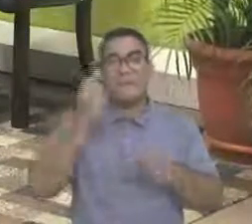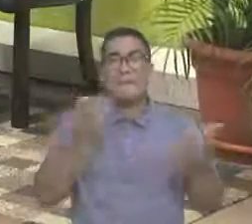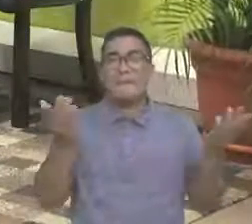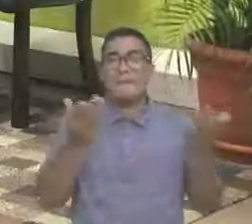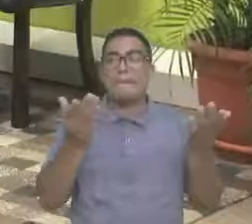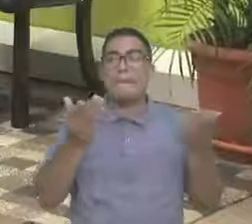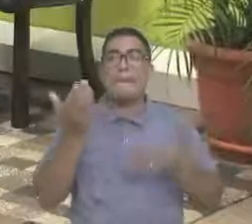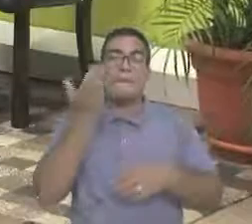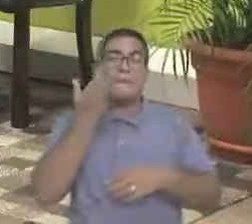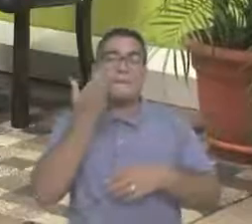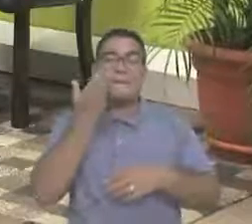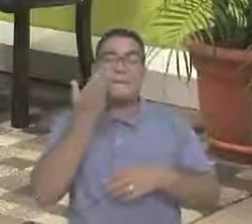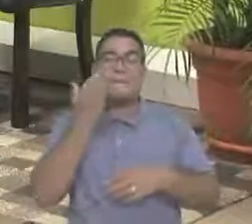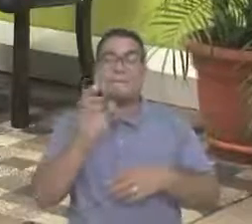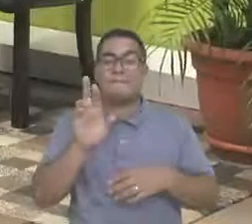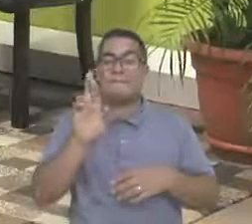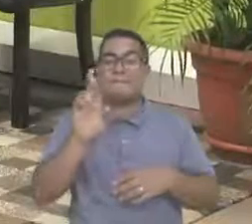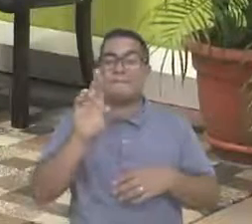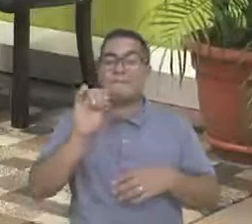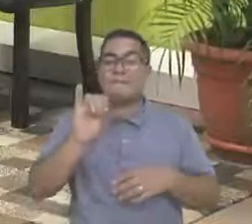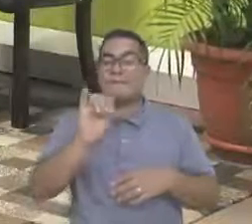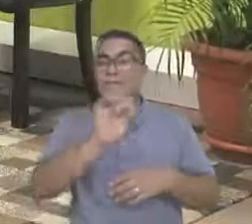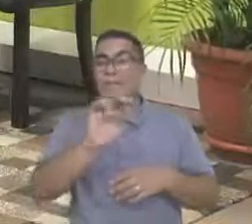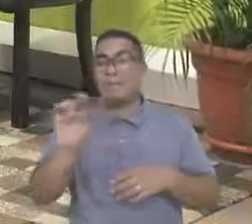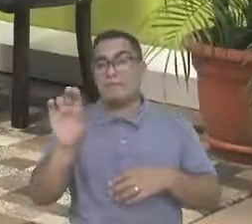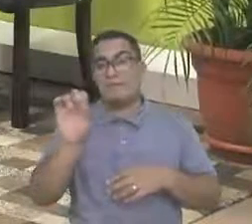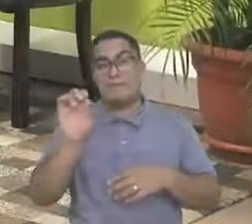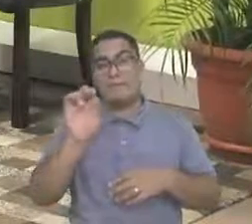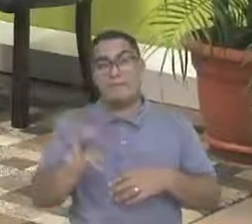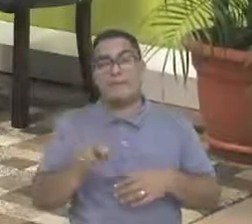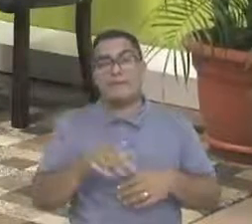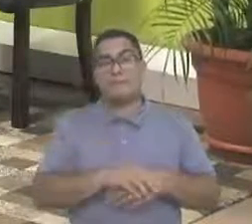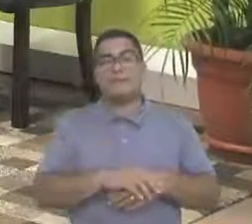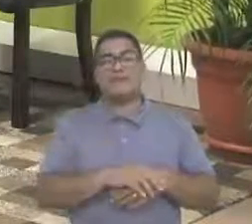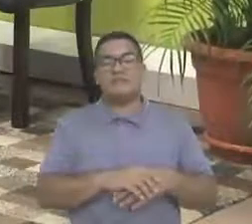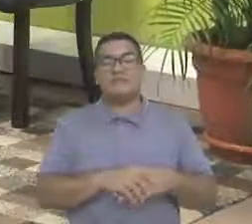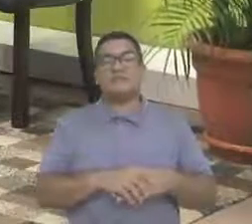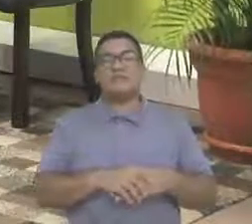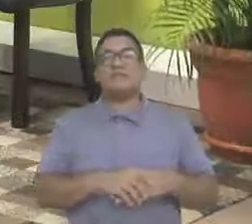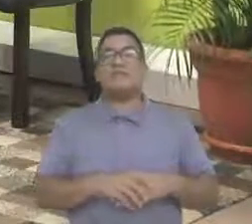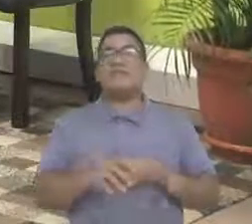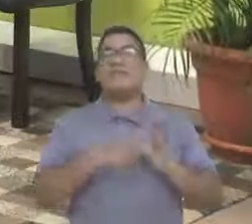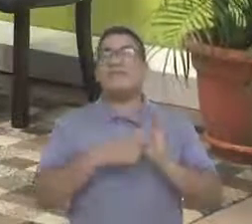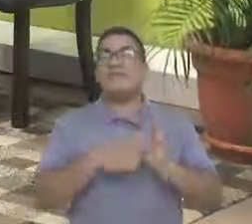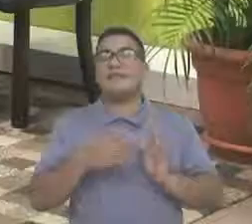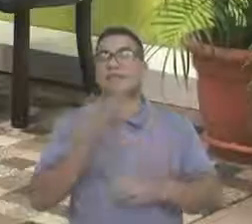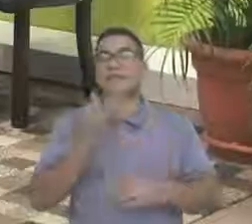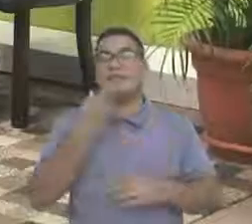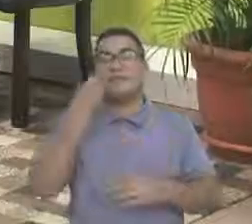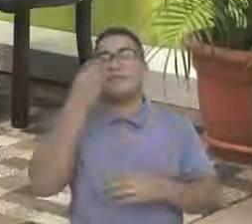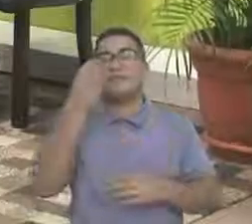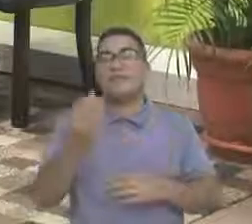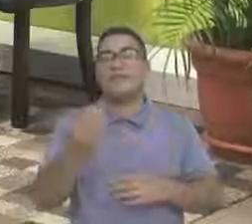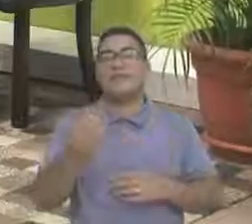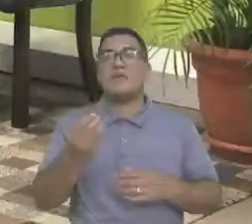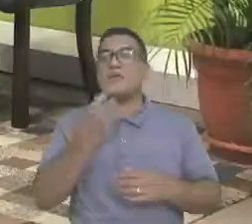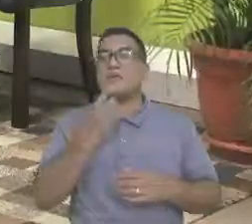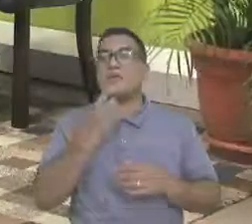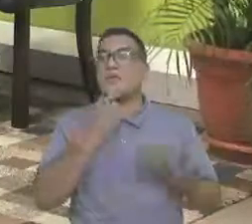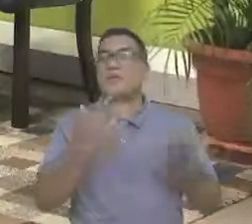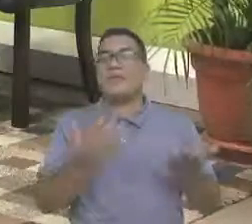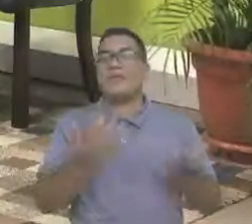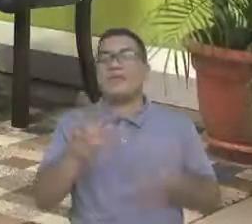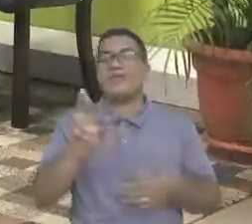que son correlacionadas con la enfermedad renal. En el caso de los jóvenes, doctor, ¿por qué aparece la enfermedad